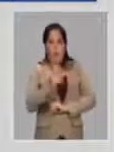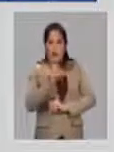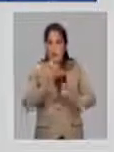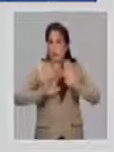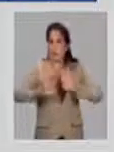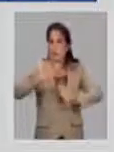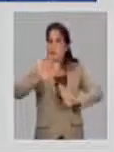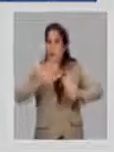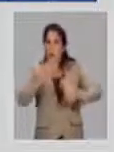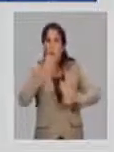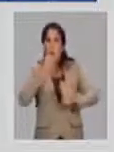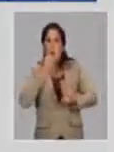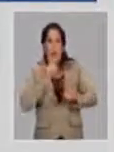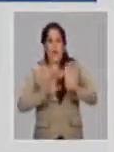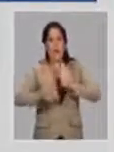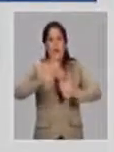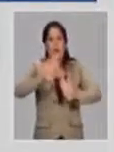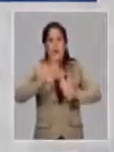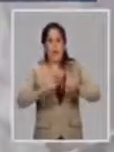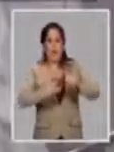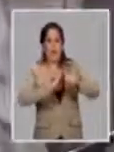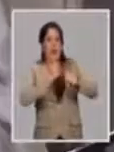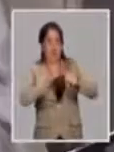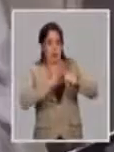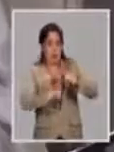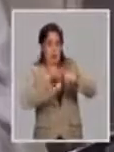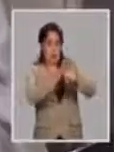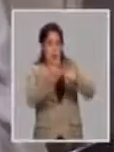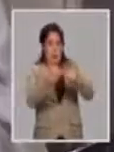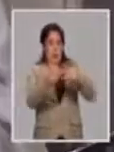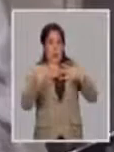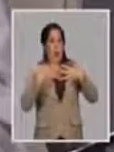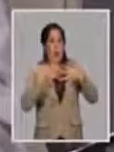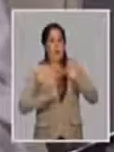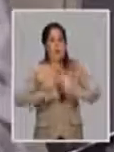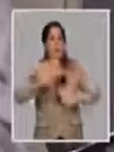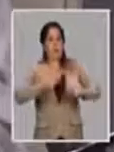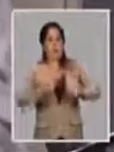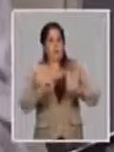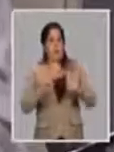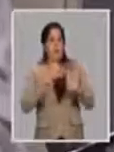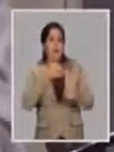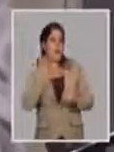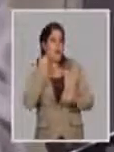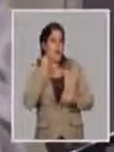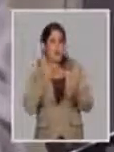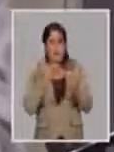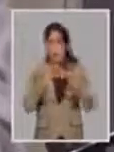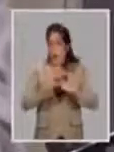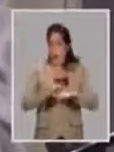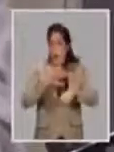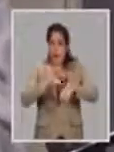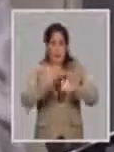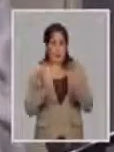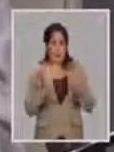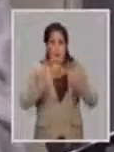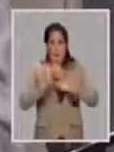tienen título de anticuerpos neutralizantes frente al virus, que es, digamos, la prueba de oro para hablar de la inmunogenicidad de la